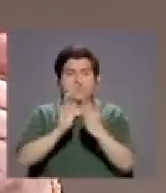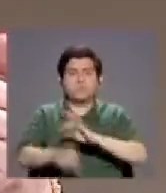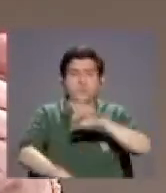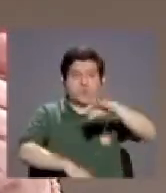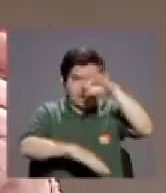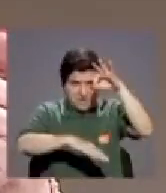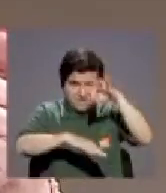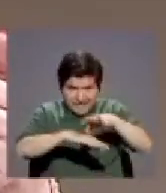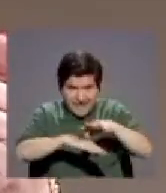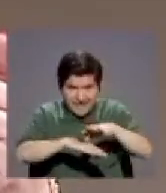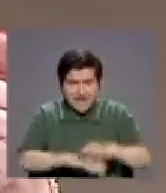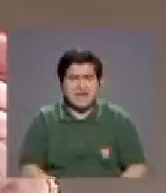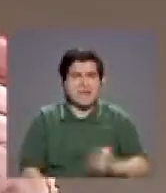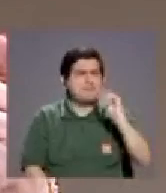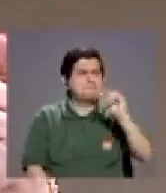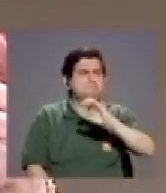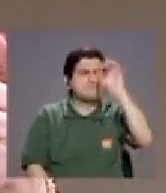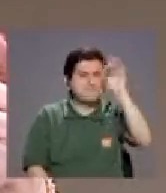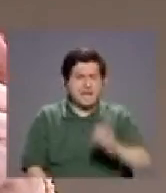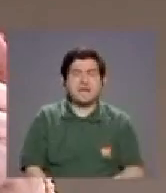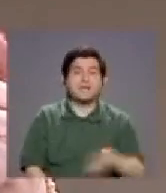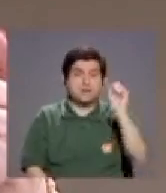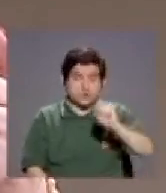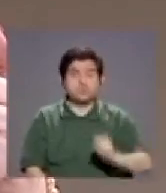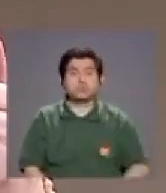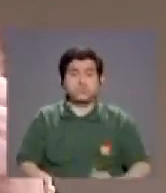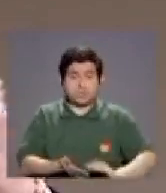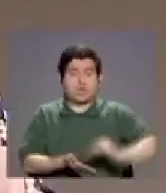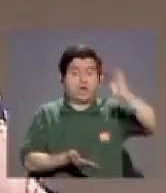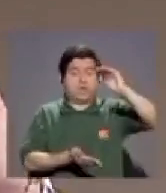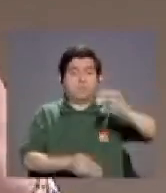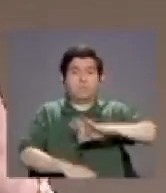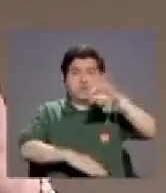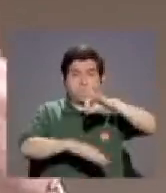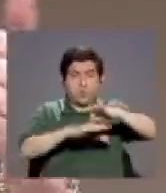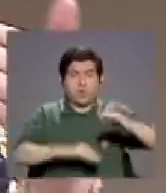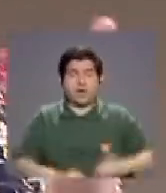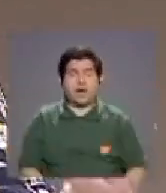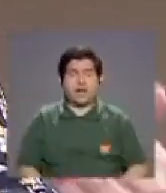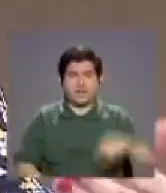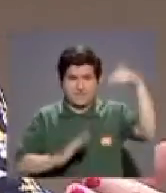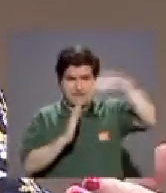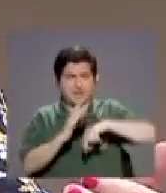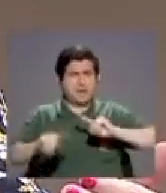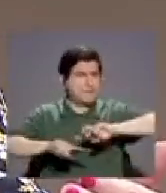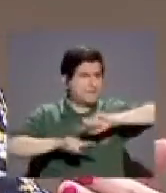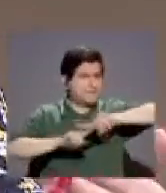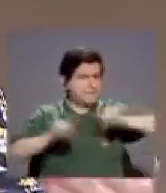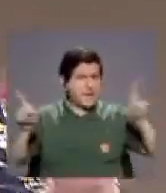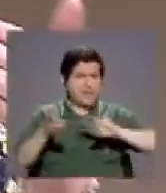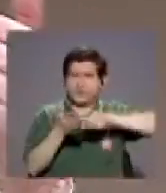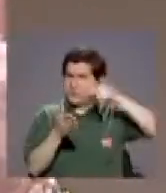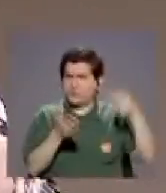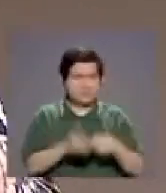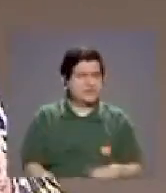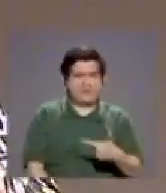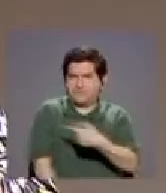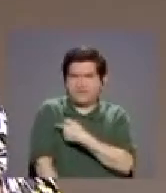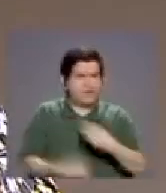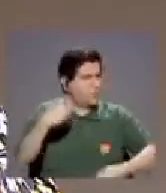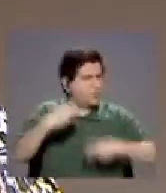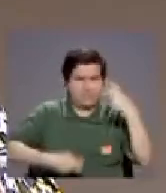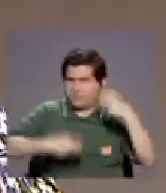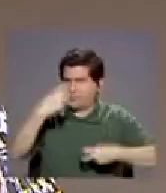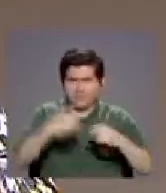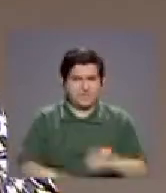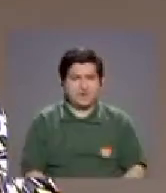una pequeña proporción de ellos hizo un dengue grave. Sin embargo, no fue que la vacuna les produjera un efecto adverso, sino que la